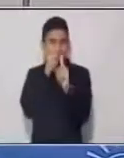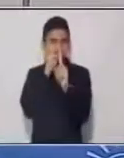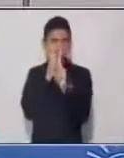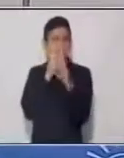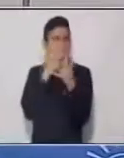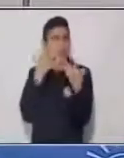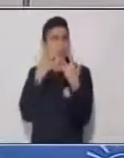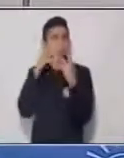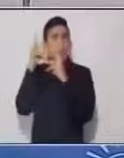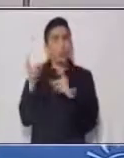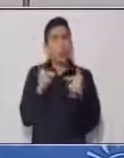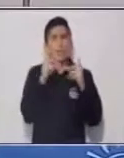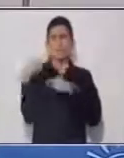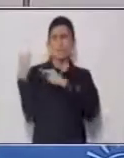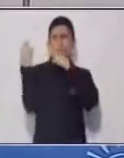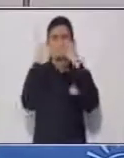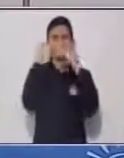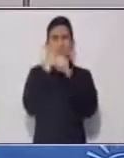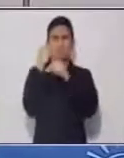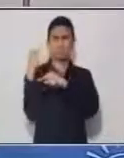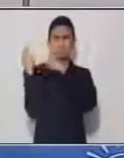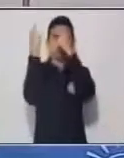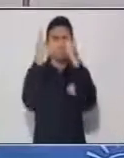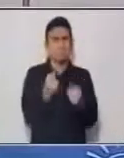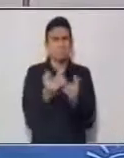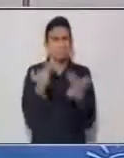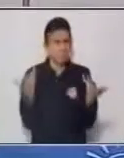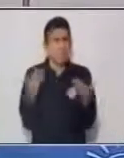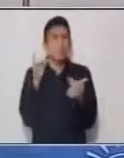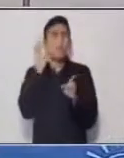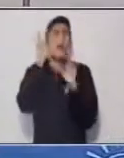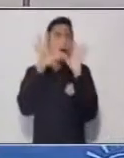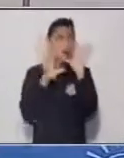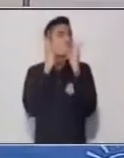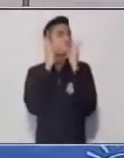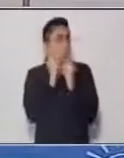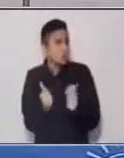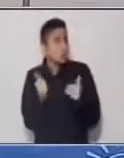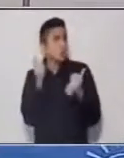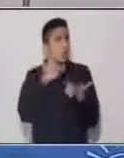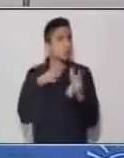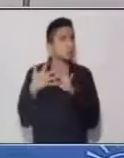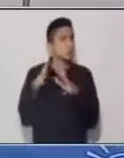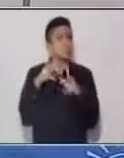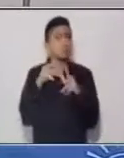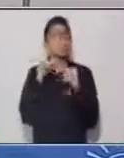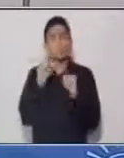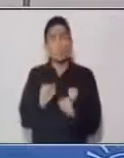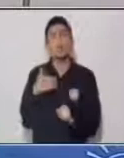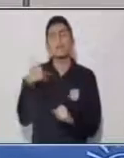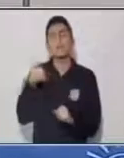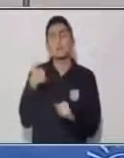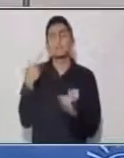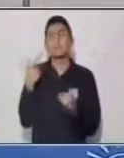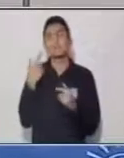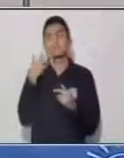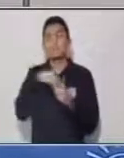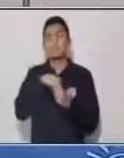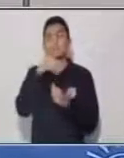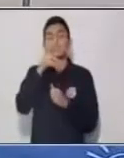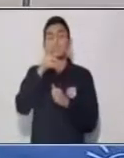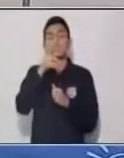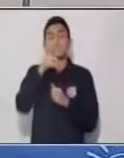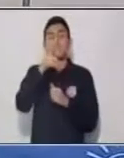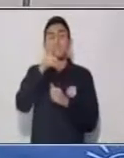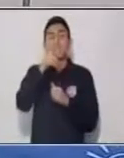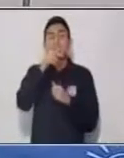específica durante mucho tiempo. Y algunas soluciones aproximadas, por ejemplo,